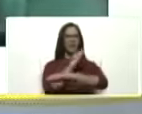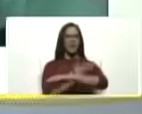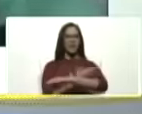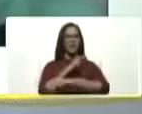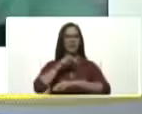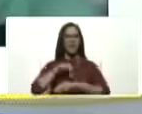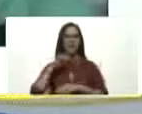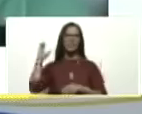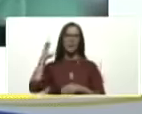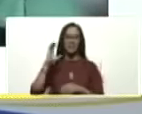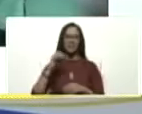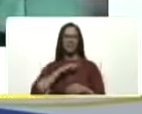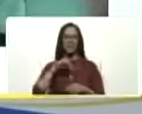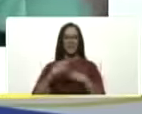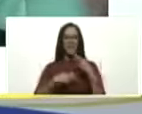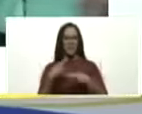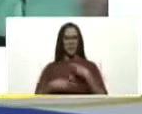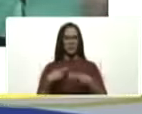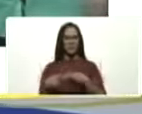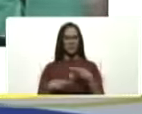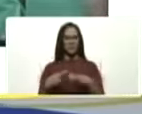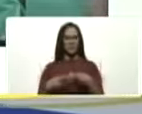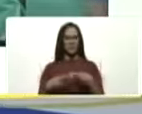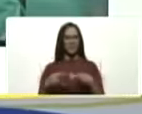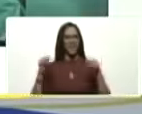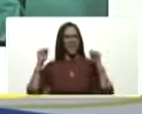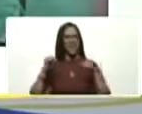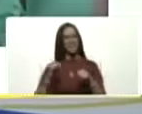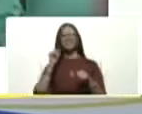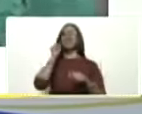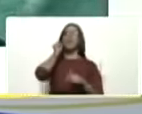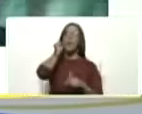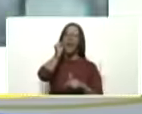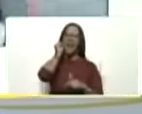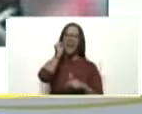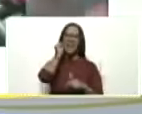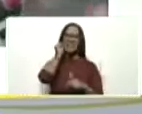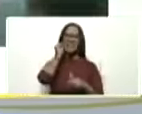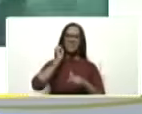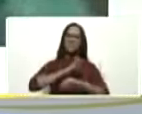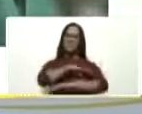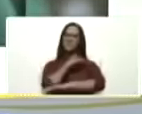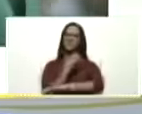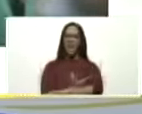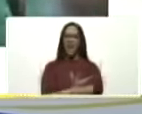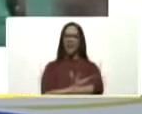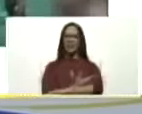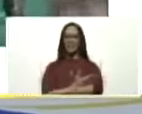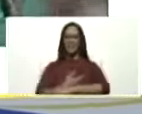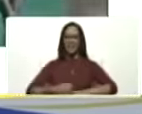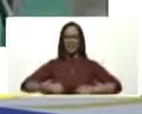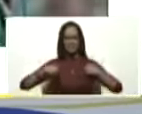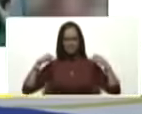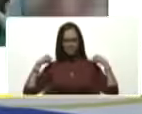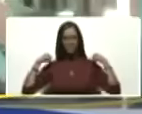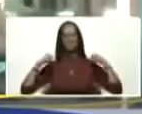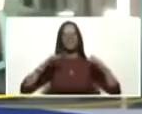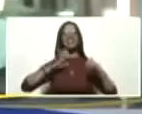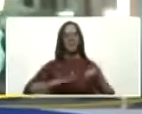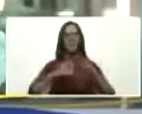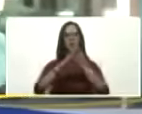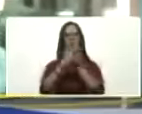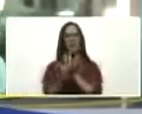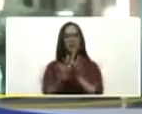nuestra patria y nuestra revolución. Estas mujeres vergatarias y embriagatadas que están en los barrios, en